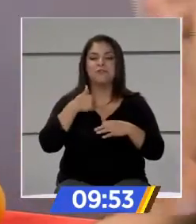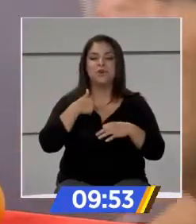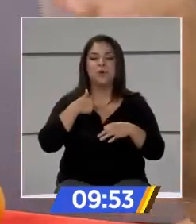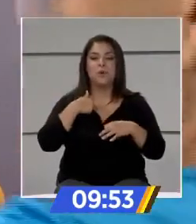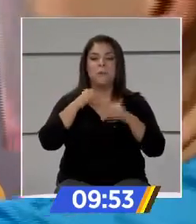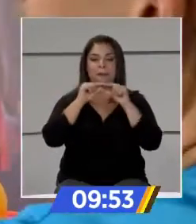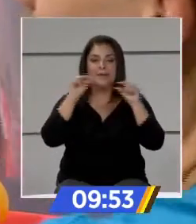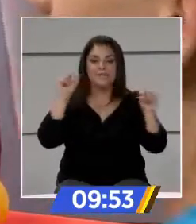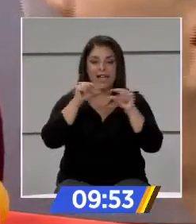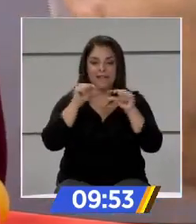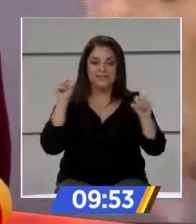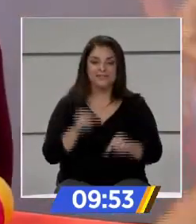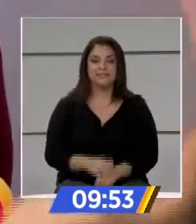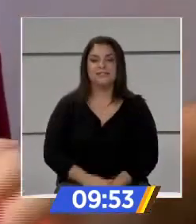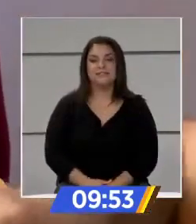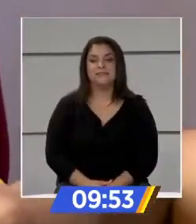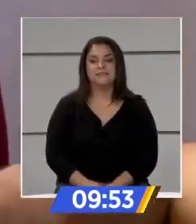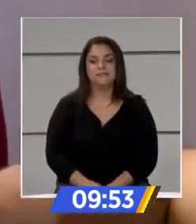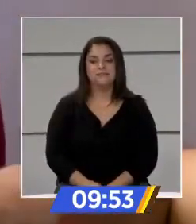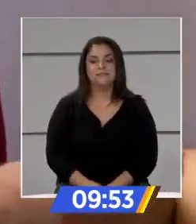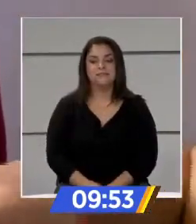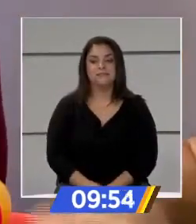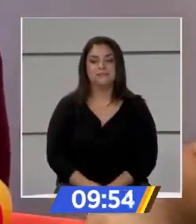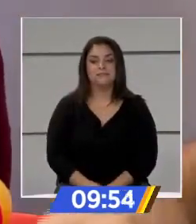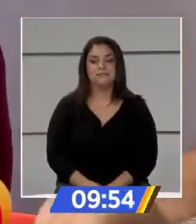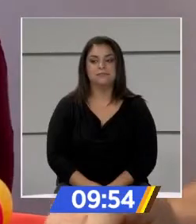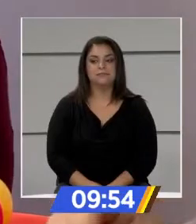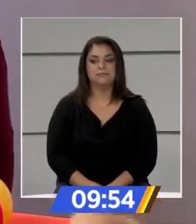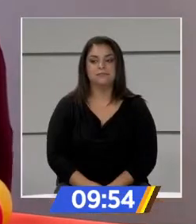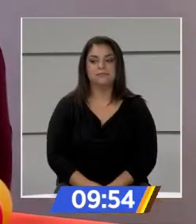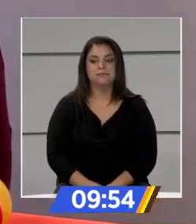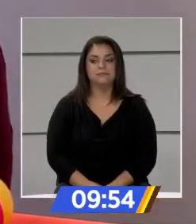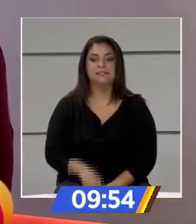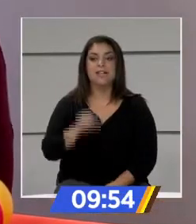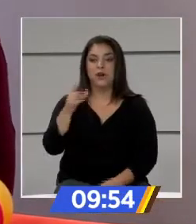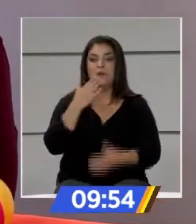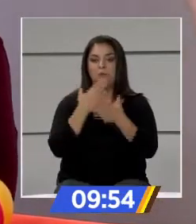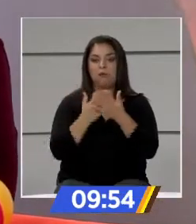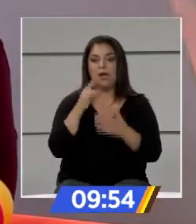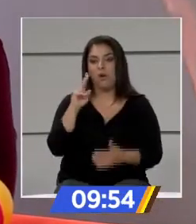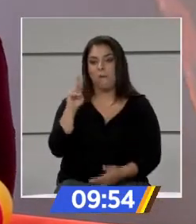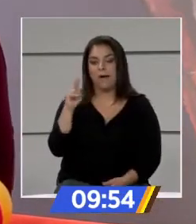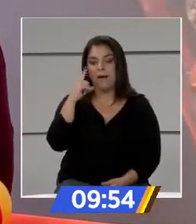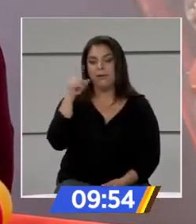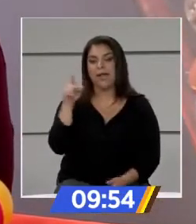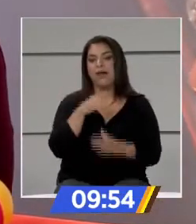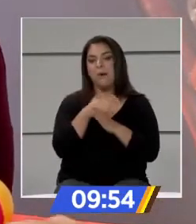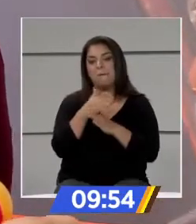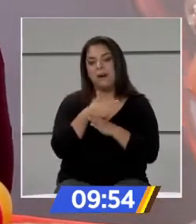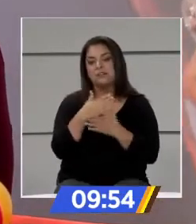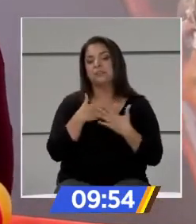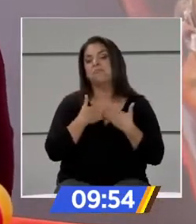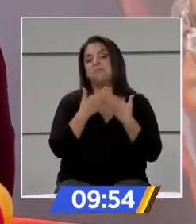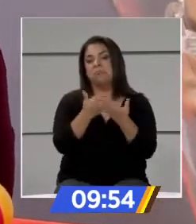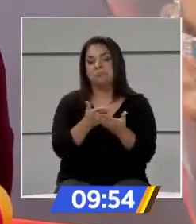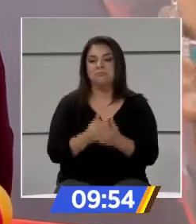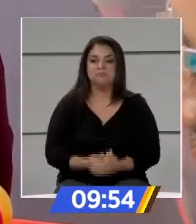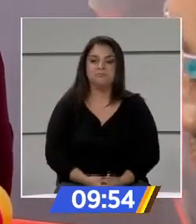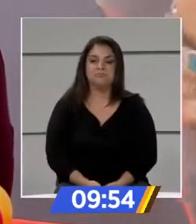Exactamente. Muy bien. Para reutilizar la pajilla. Sergio es un buen compañero porque sí, comparte sí. Y cede. Lo